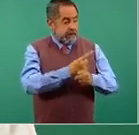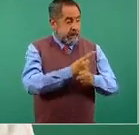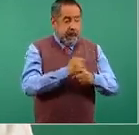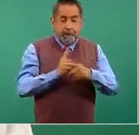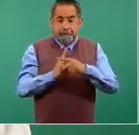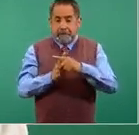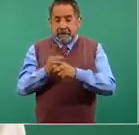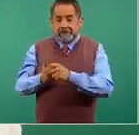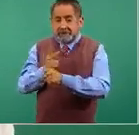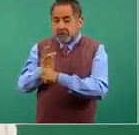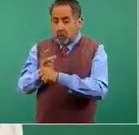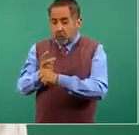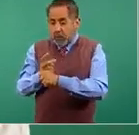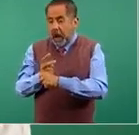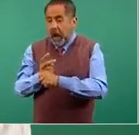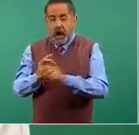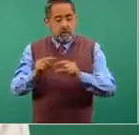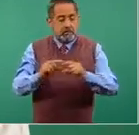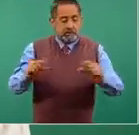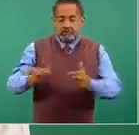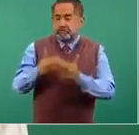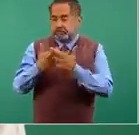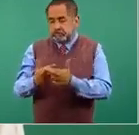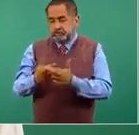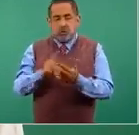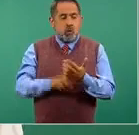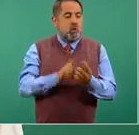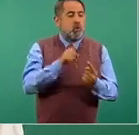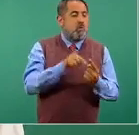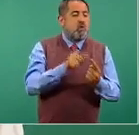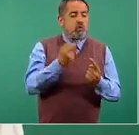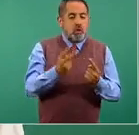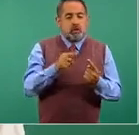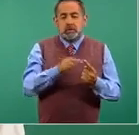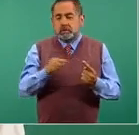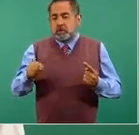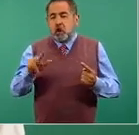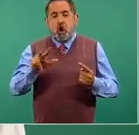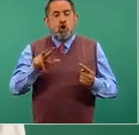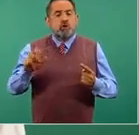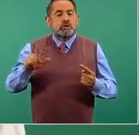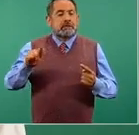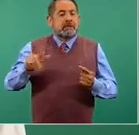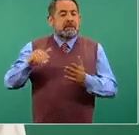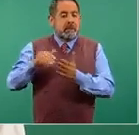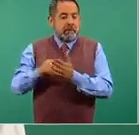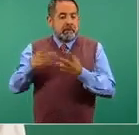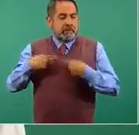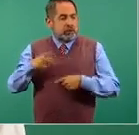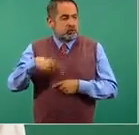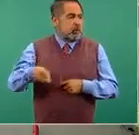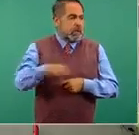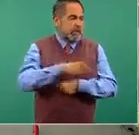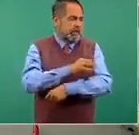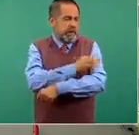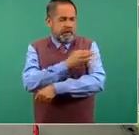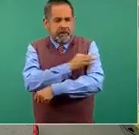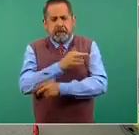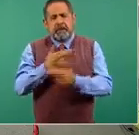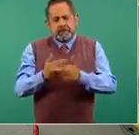del remanente, la diferencia entre 1.2 millones y los 870,000 personas que fueron